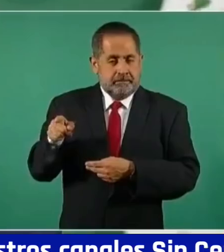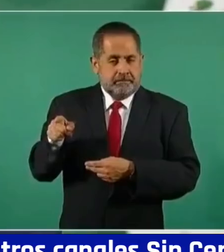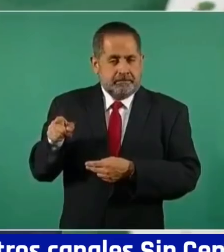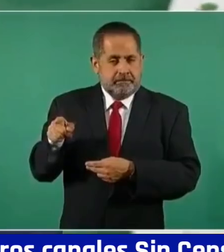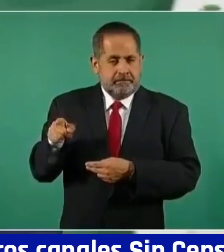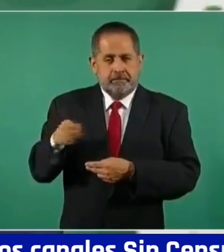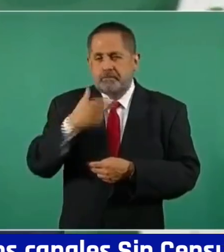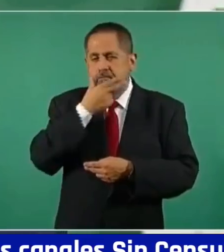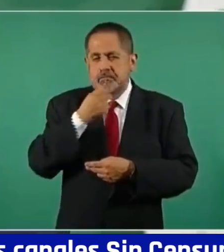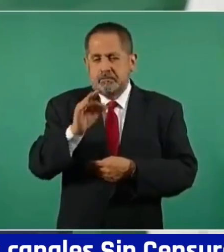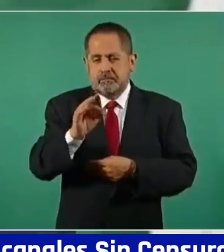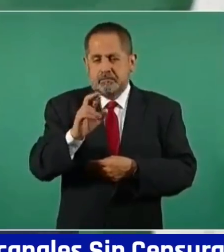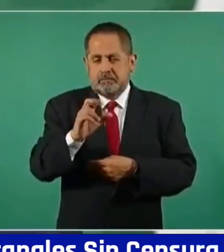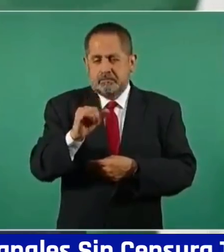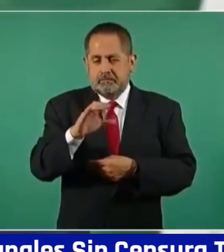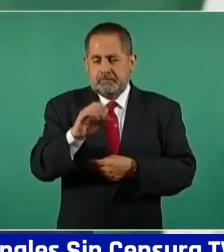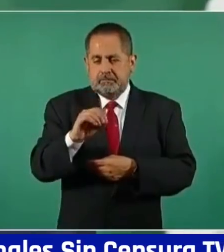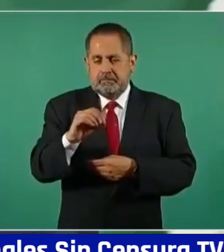Francisco Gil,